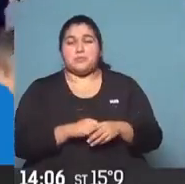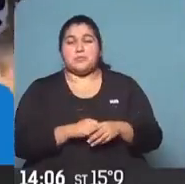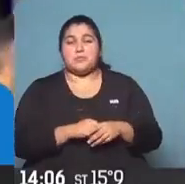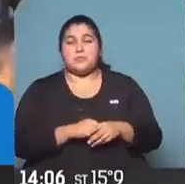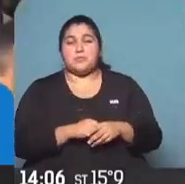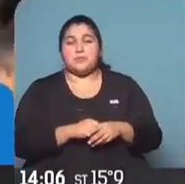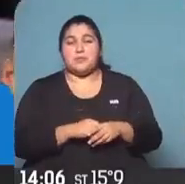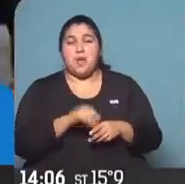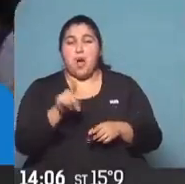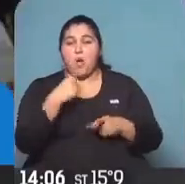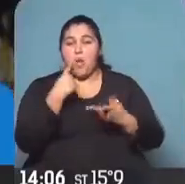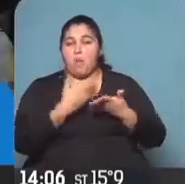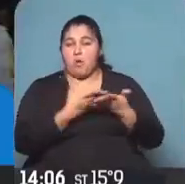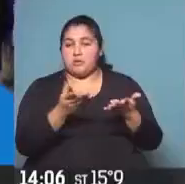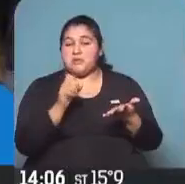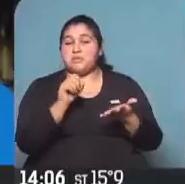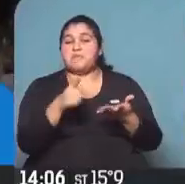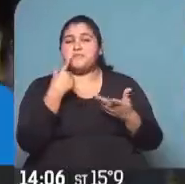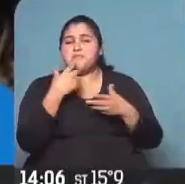su pasaje de desfile